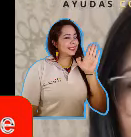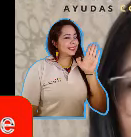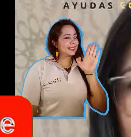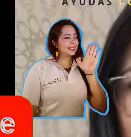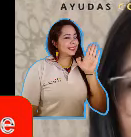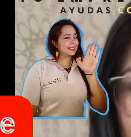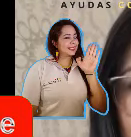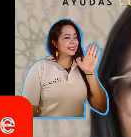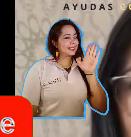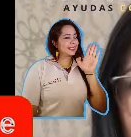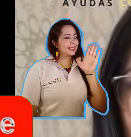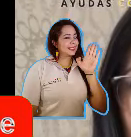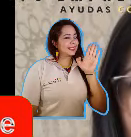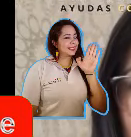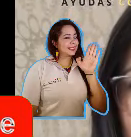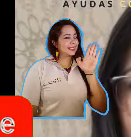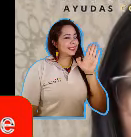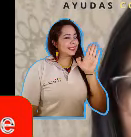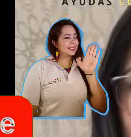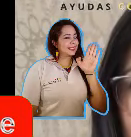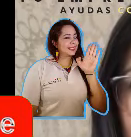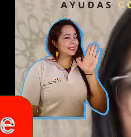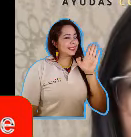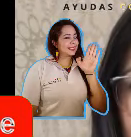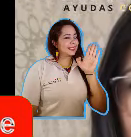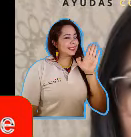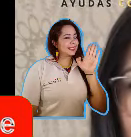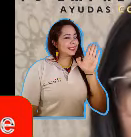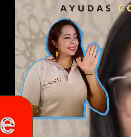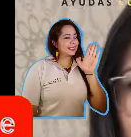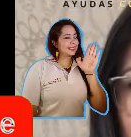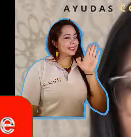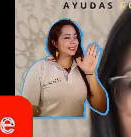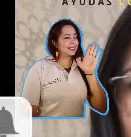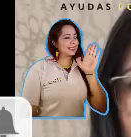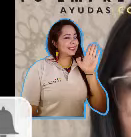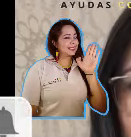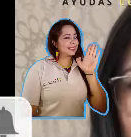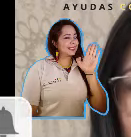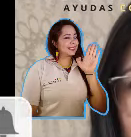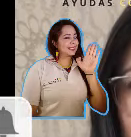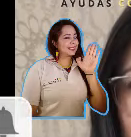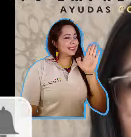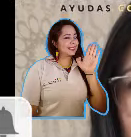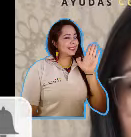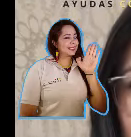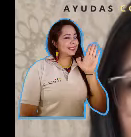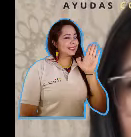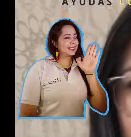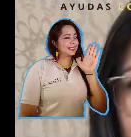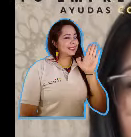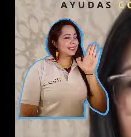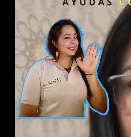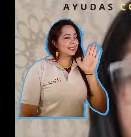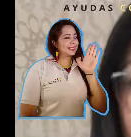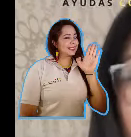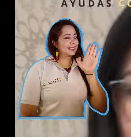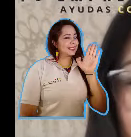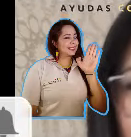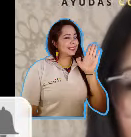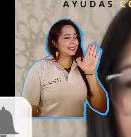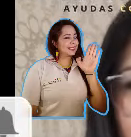Gamboa si la madre cabe de hogar se inscribe en renta joven puede recibir renta ciudadana por los hijos